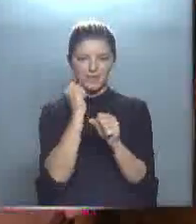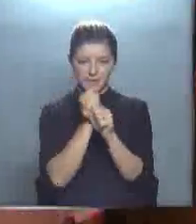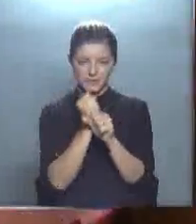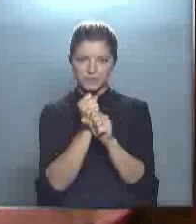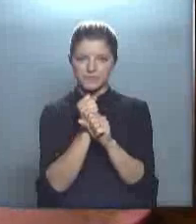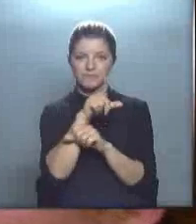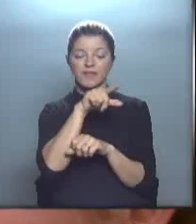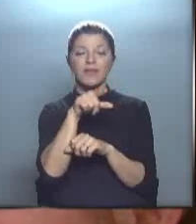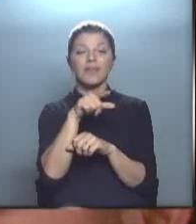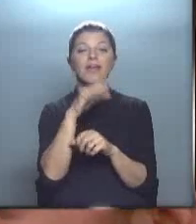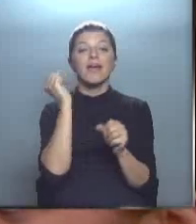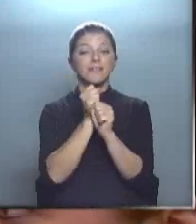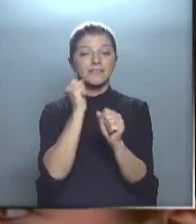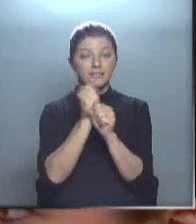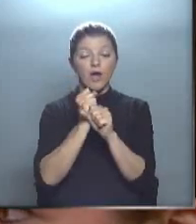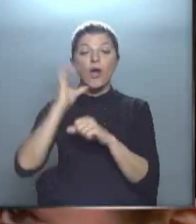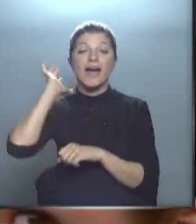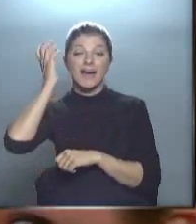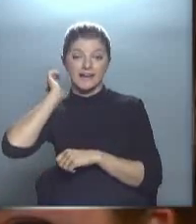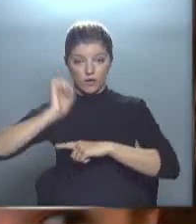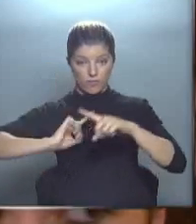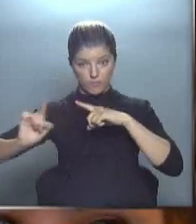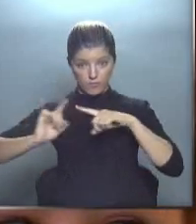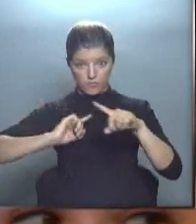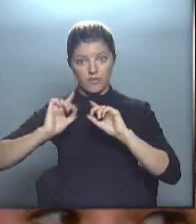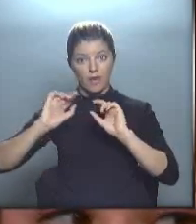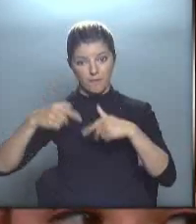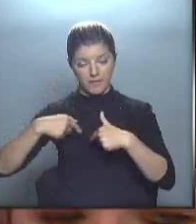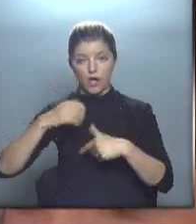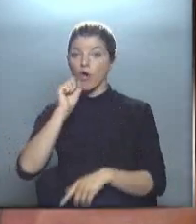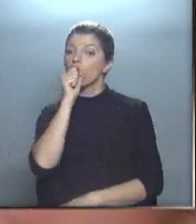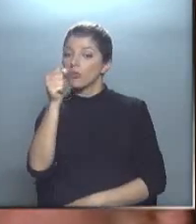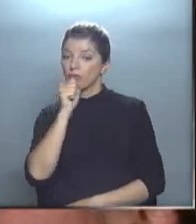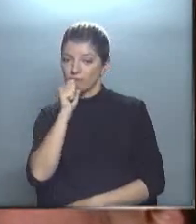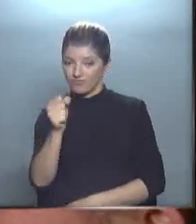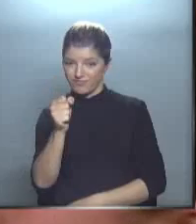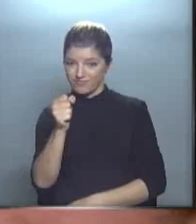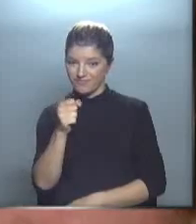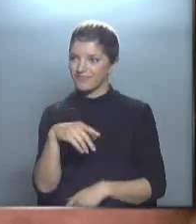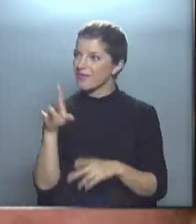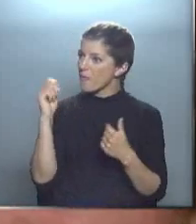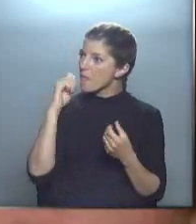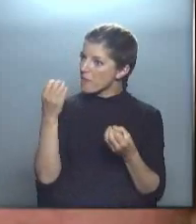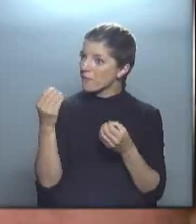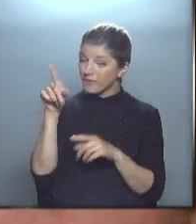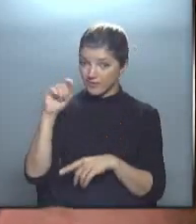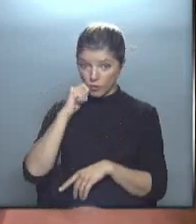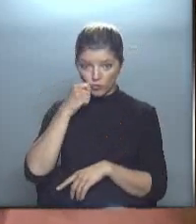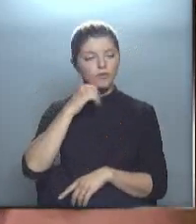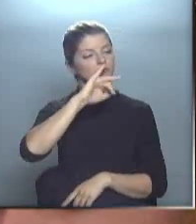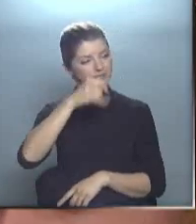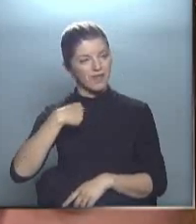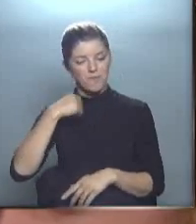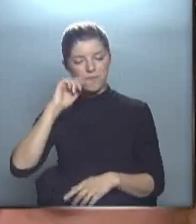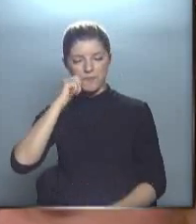señor? Operador de radio. Muy y bien. Además conductor de radio. Y conductor de radio. ¿Y es lo que le gusta hacer? Es lo que me gusta hacer. ¿Y